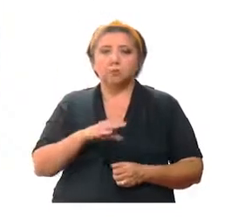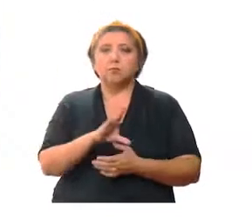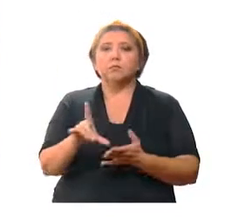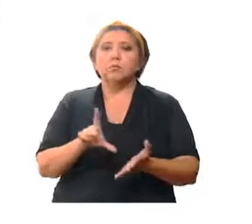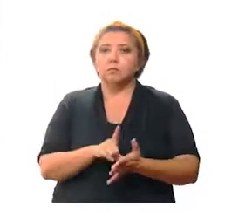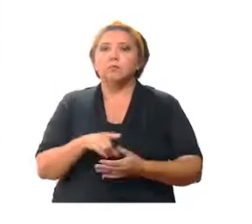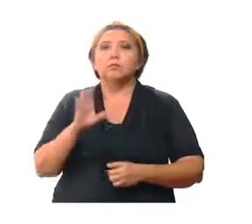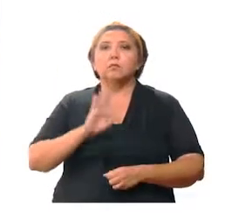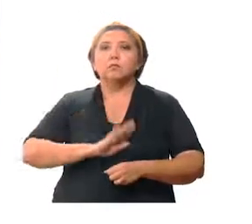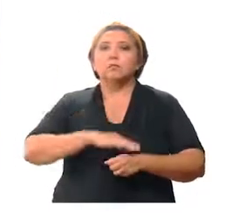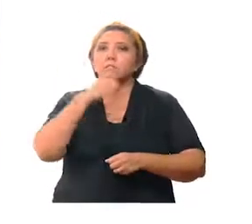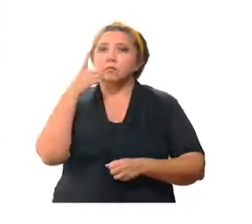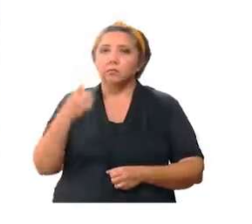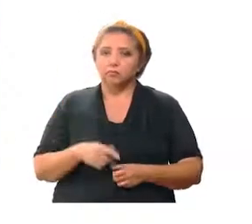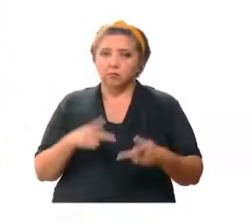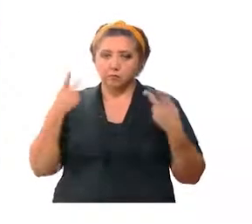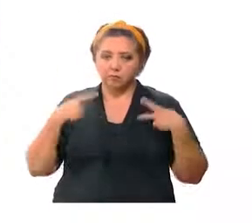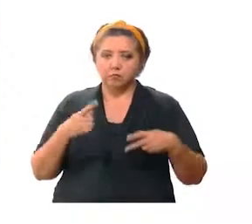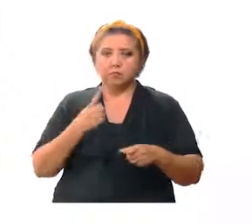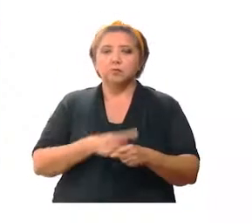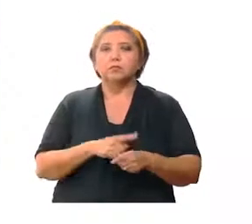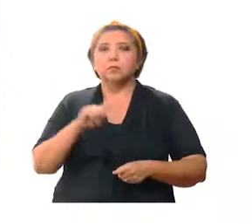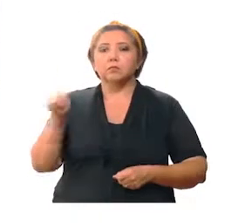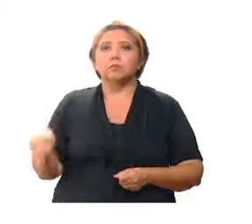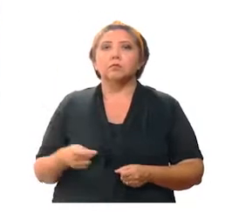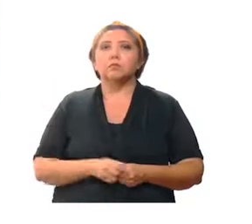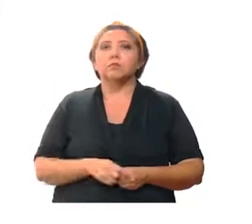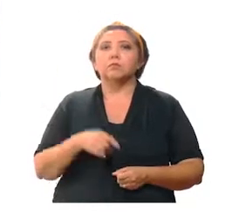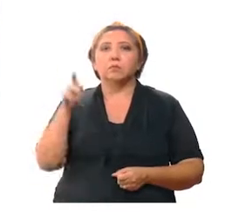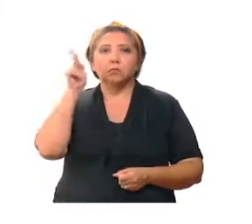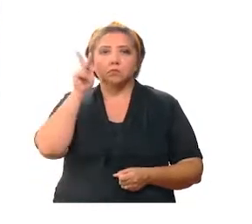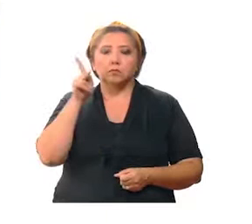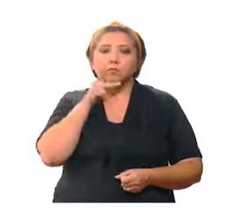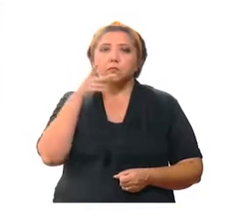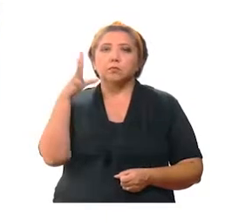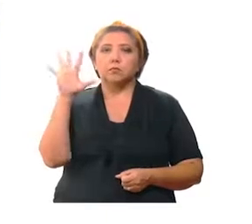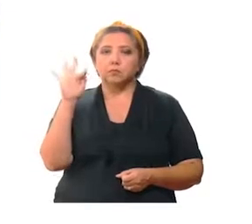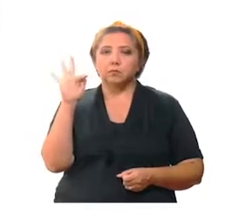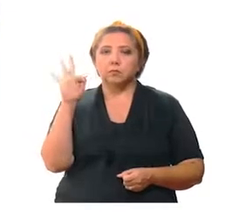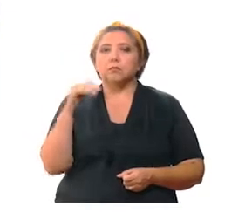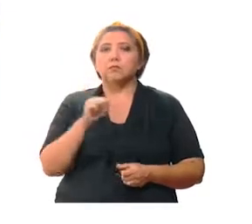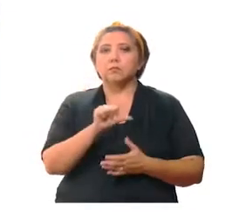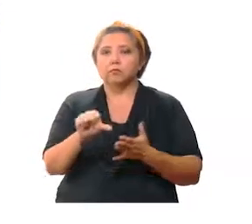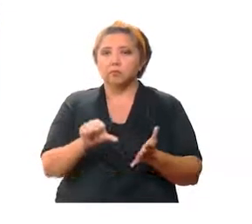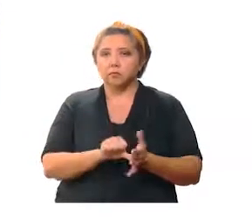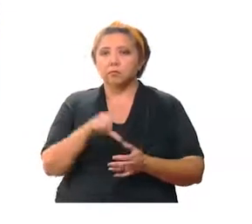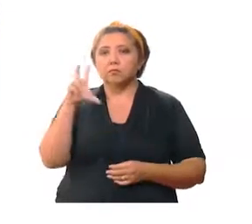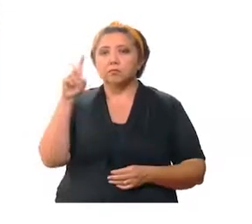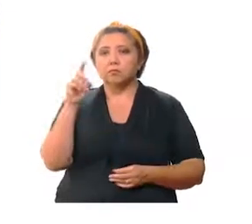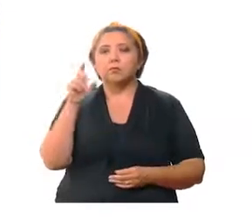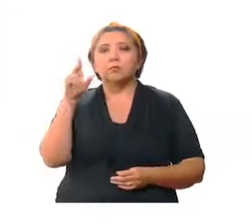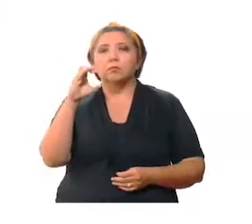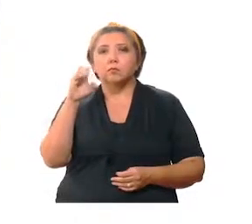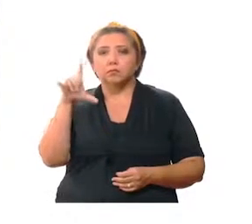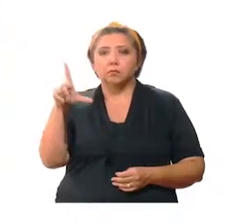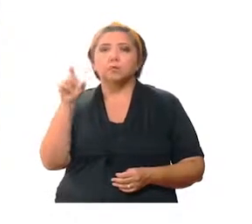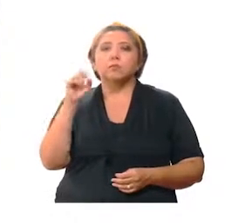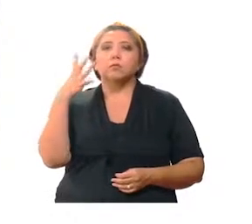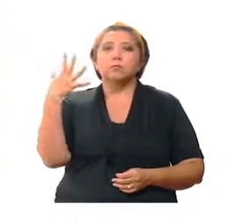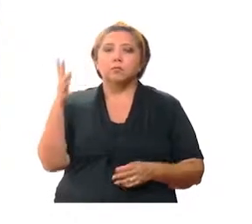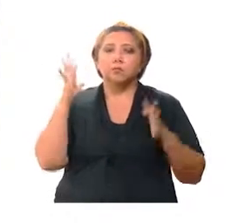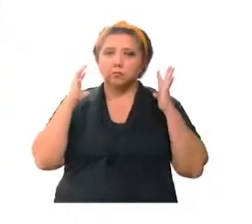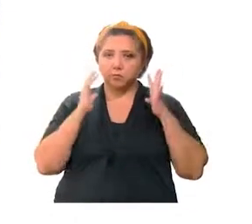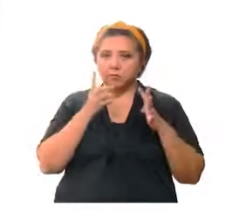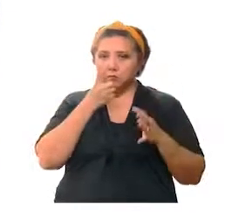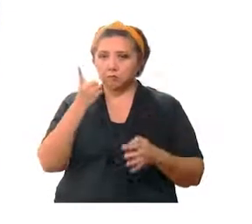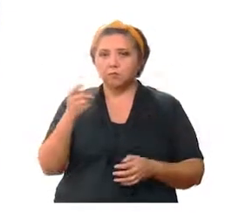colonias de Mérida con mayor número de personas contagiadas son Juan Pablo II con 40, Centro 30, Ciudad Cauquel 25, Francisco